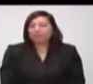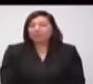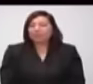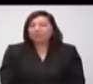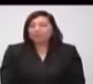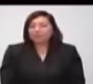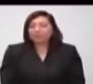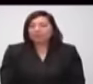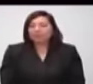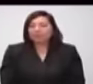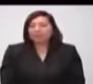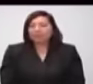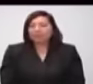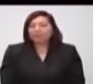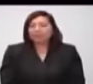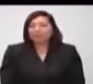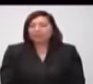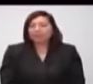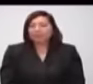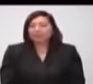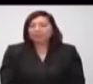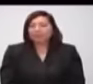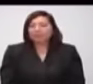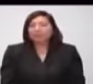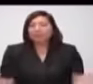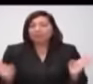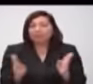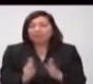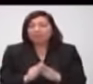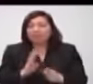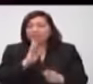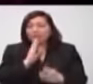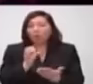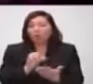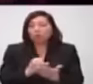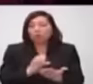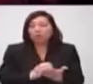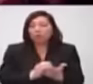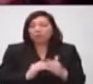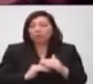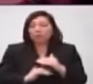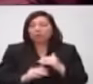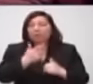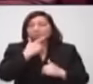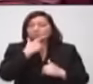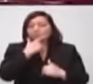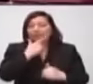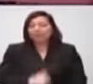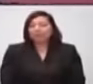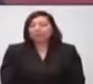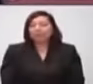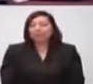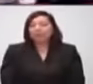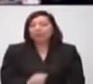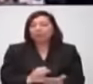señor presidente, señores congresistas, señor alcalde. Bueno, vamos a hacer un resumen de lo que es el contrato de concesión de línea María. El alcance original del